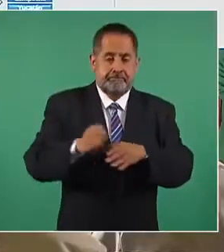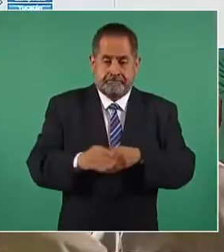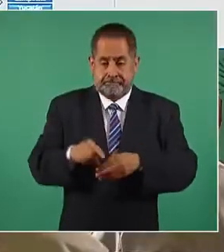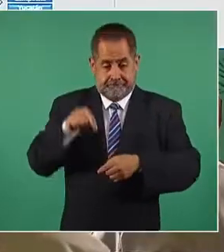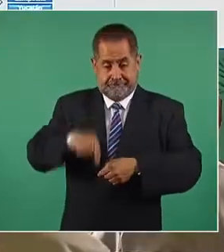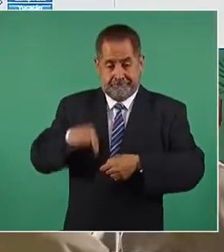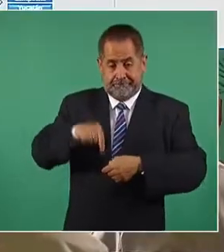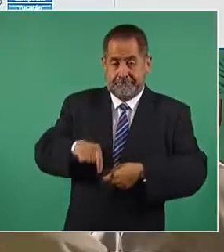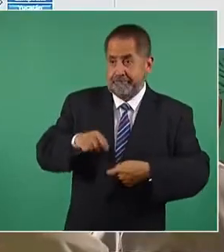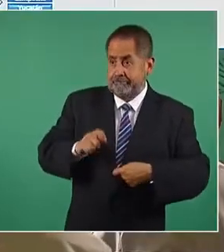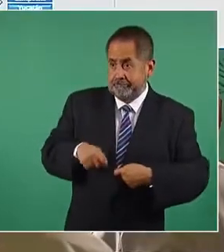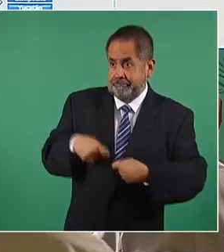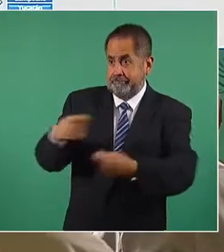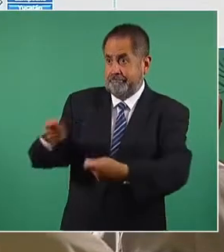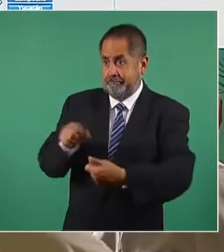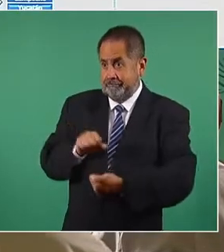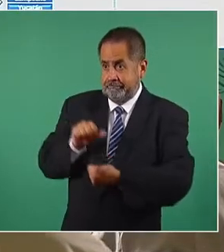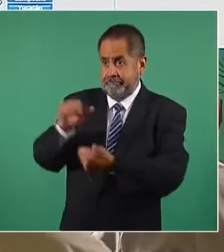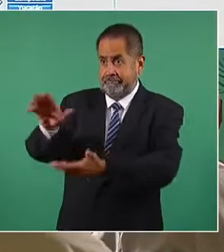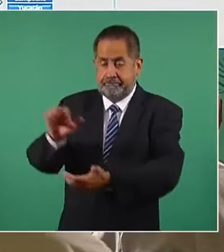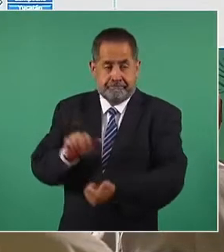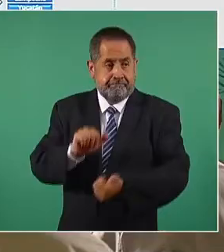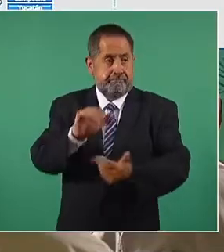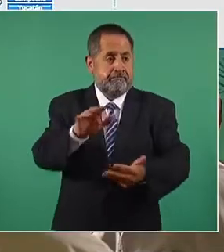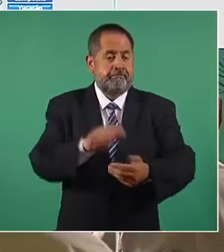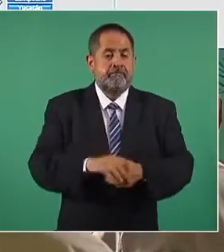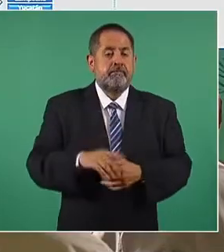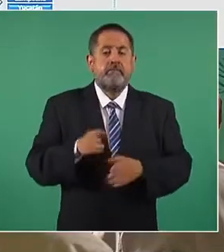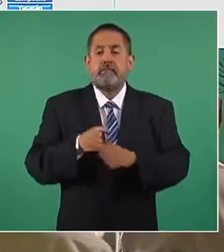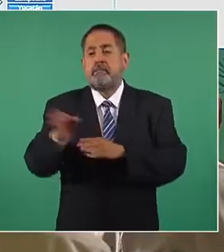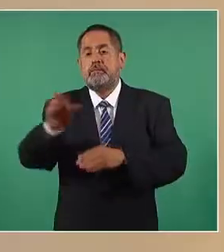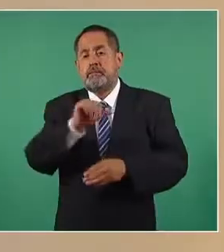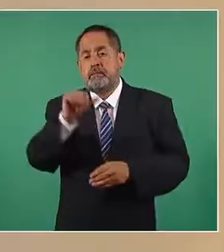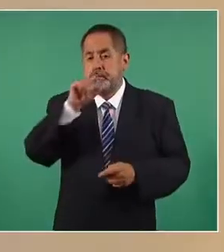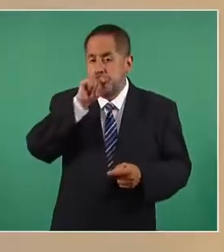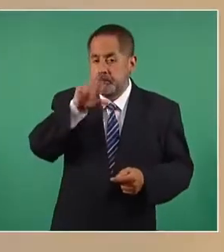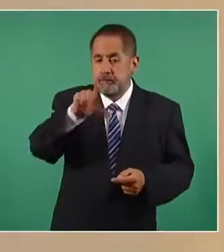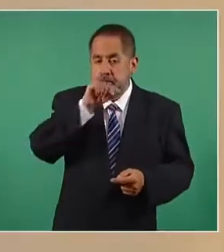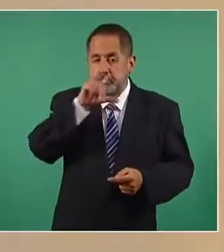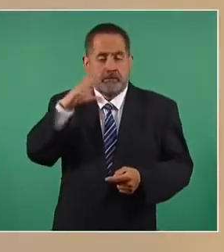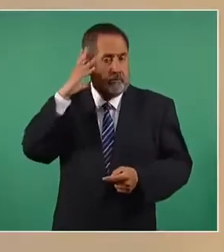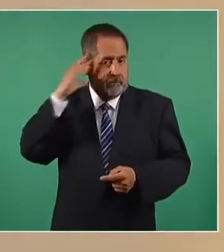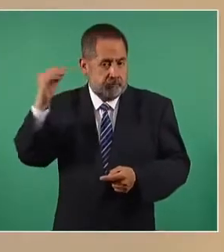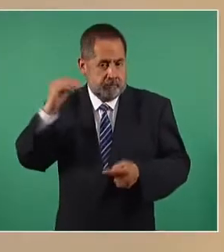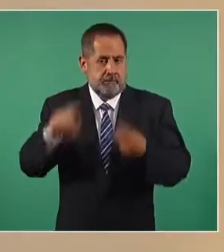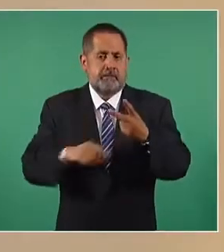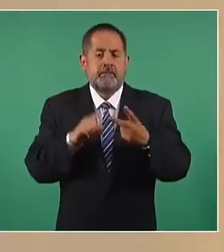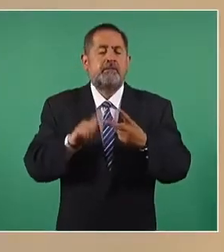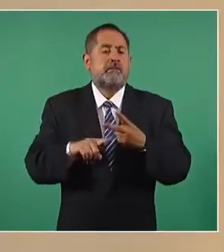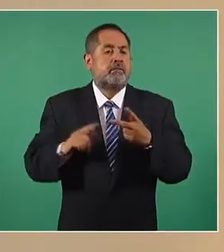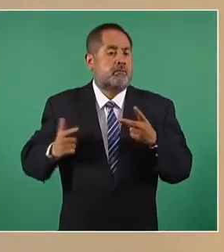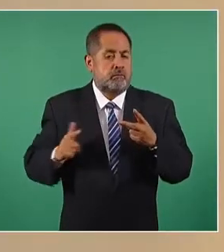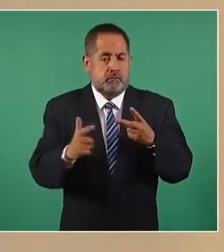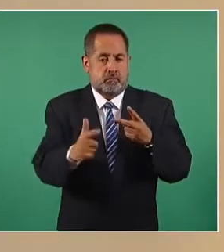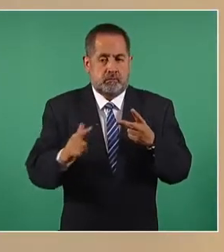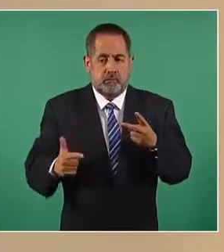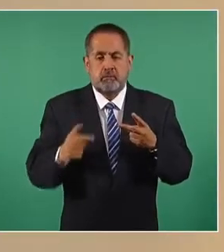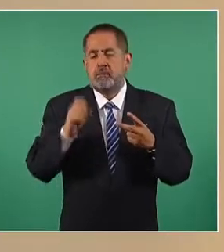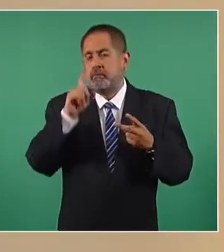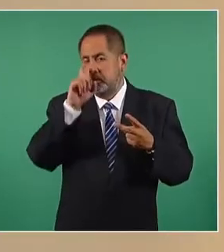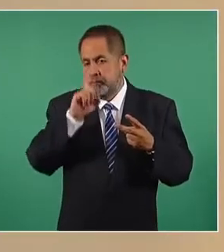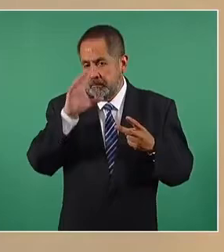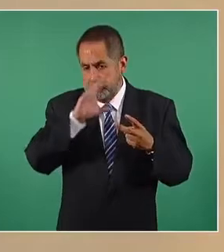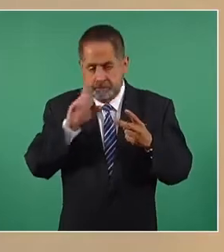instalaciones de Birmex. La ruta número 1 cubriendo Jalisco y Colima, la 2 Guanajuato y